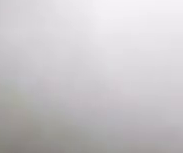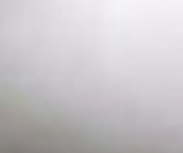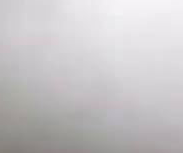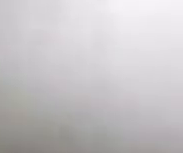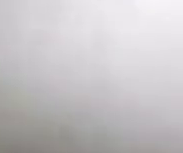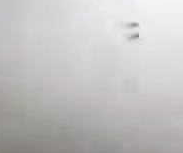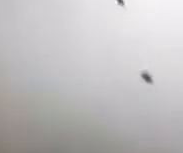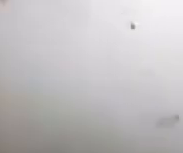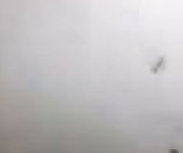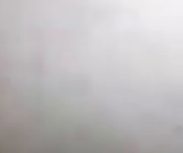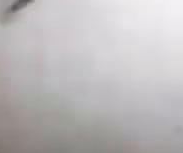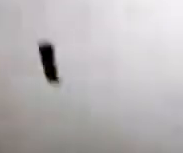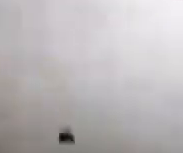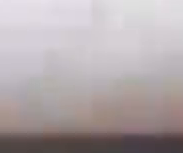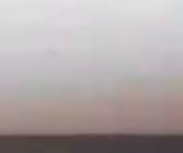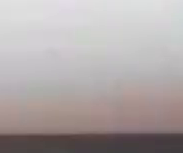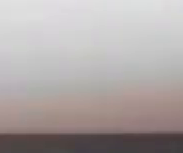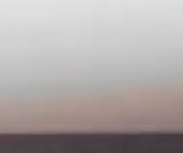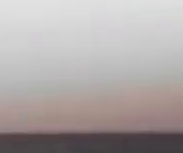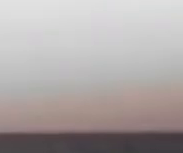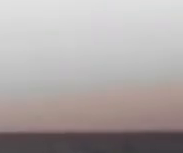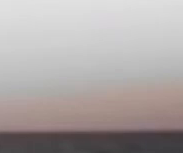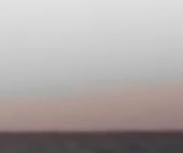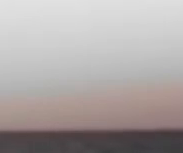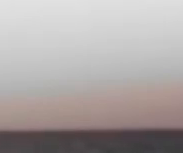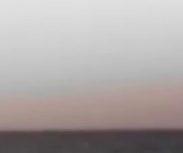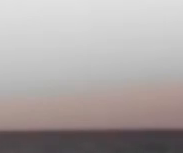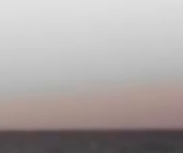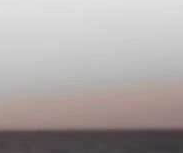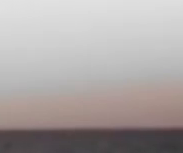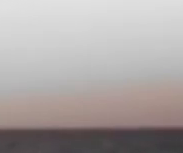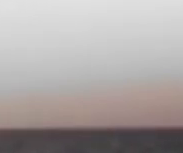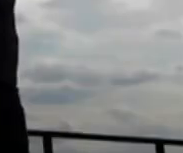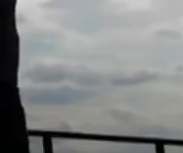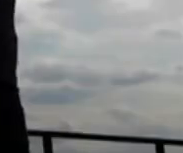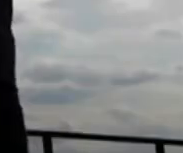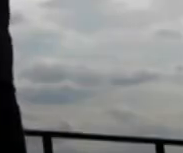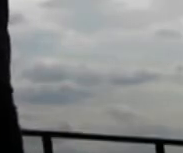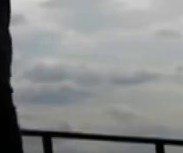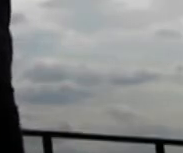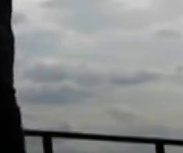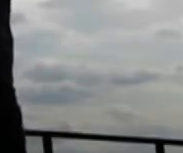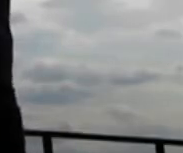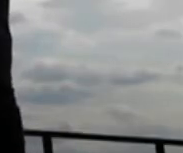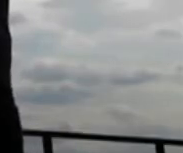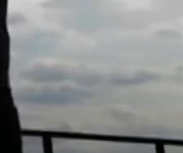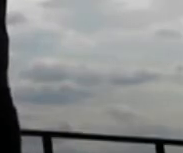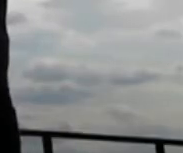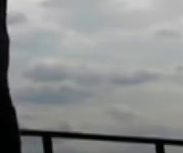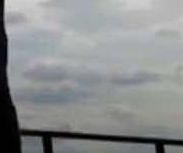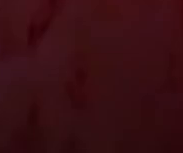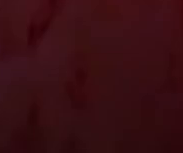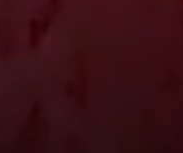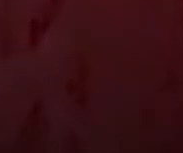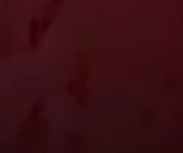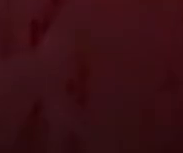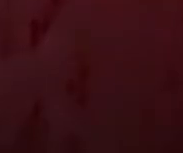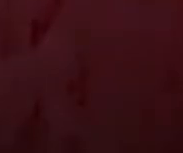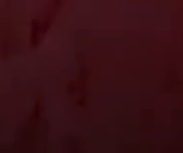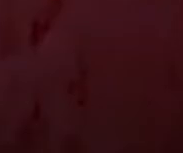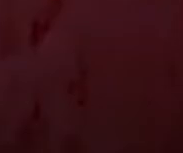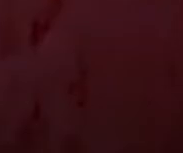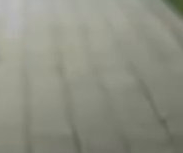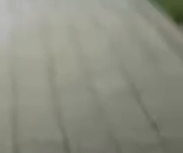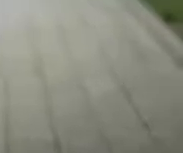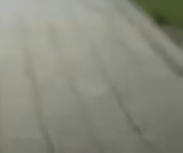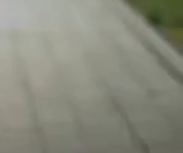al éxito. Llegó el momento de entender que México te necesita y no quedarnos con los brazos cruzados. Llegó el momento de creer,